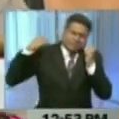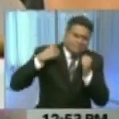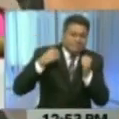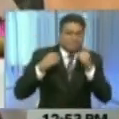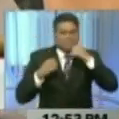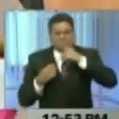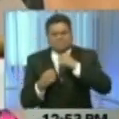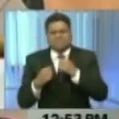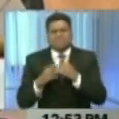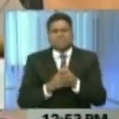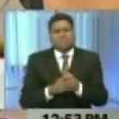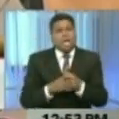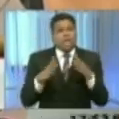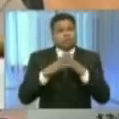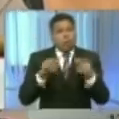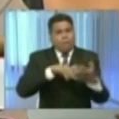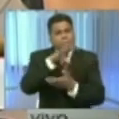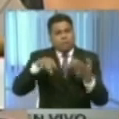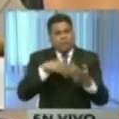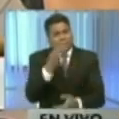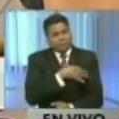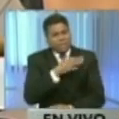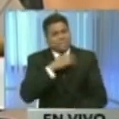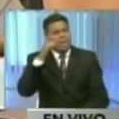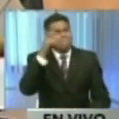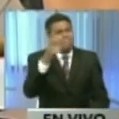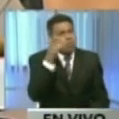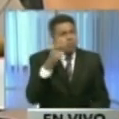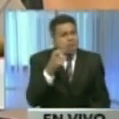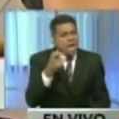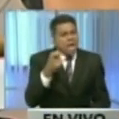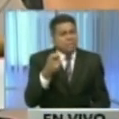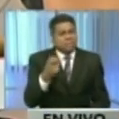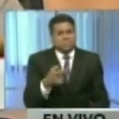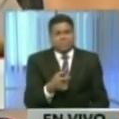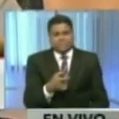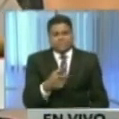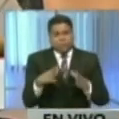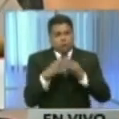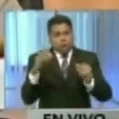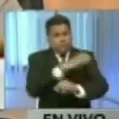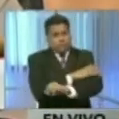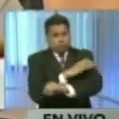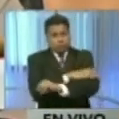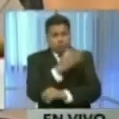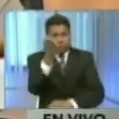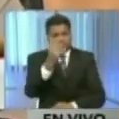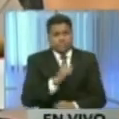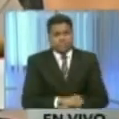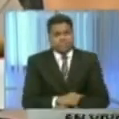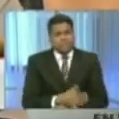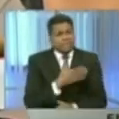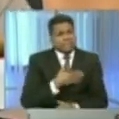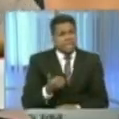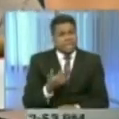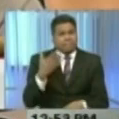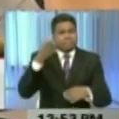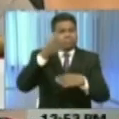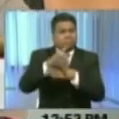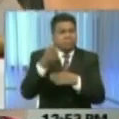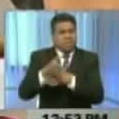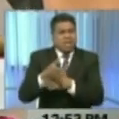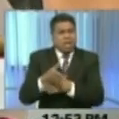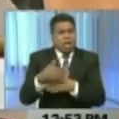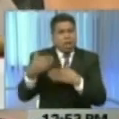crisis social que es lo que busca la oposición venezolana y sus agentes imperiales para intervenir a Venezuela. Yo quiero,